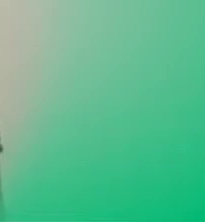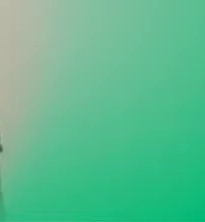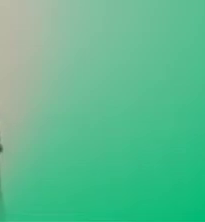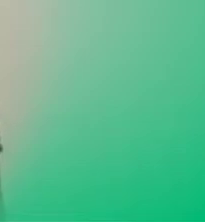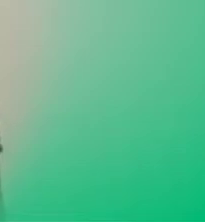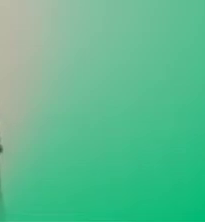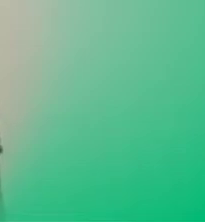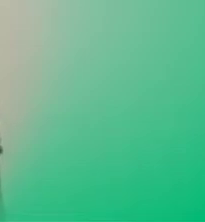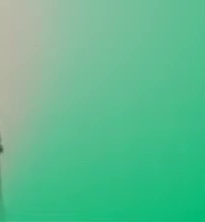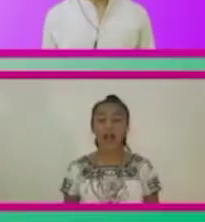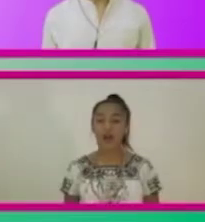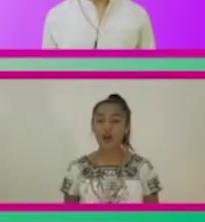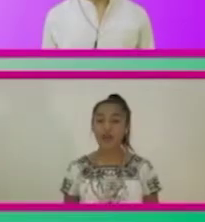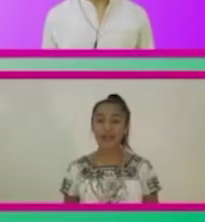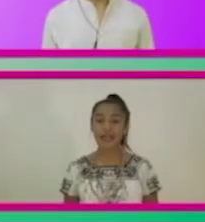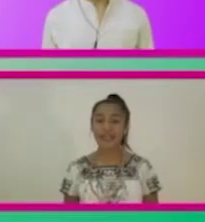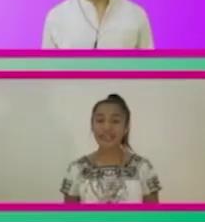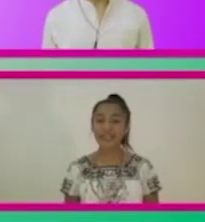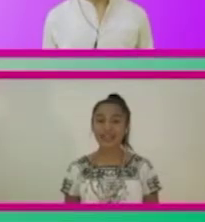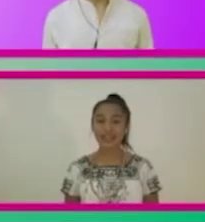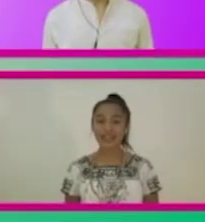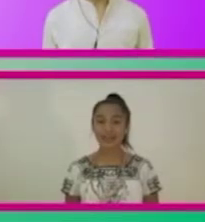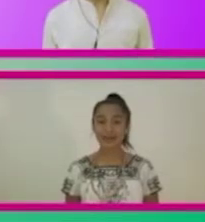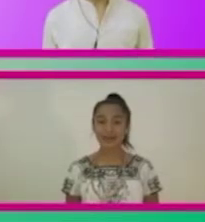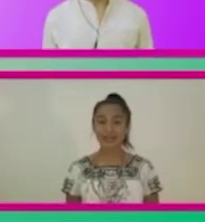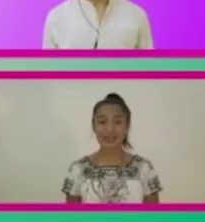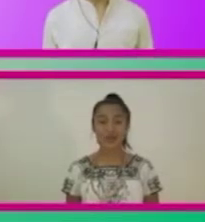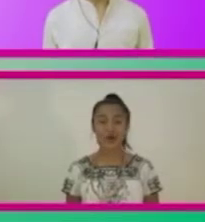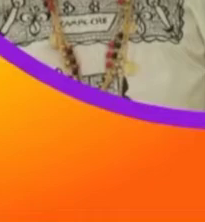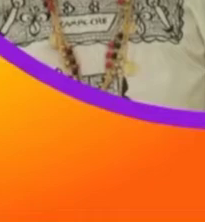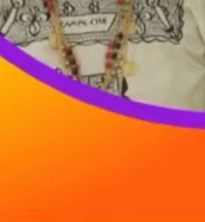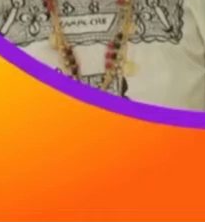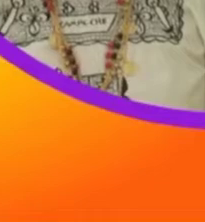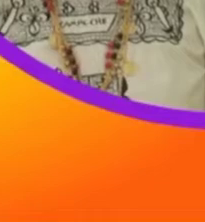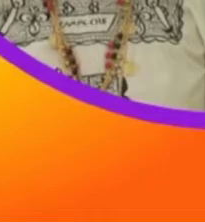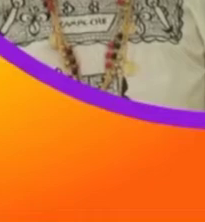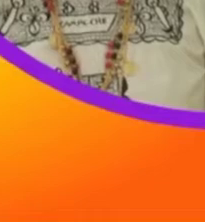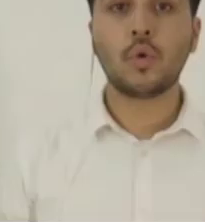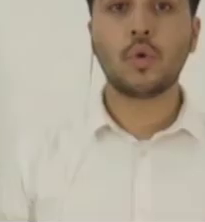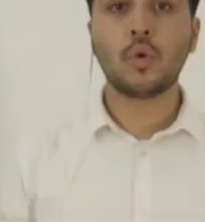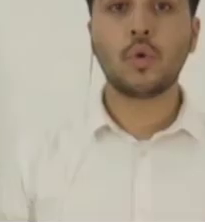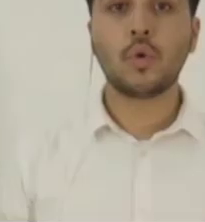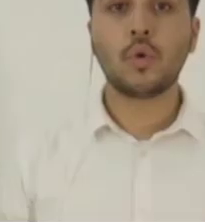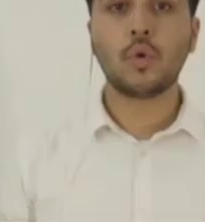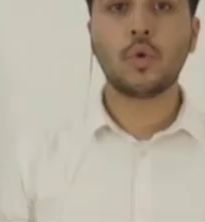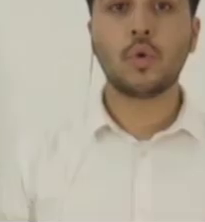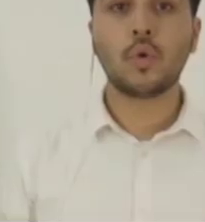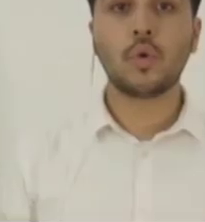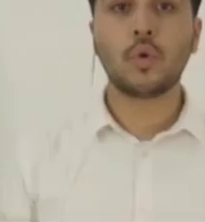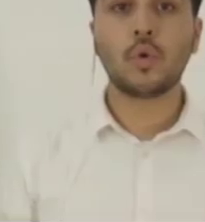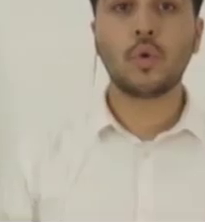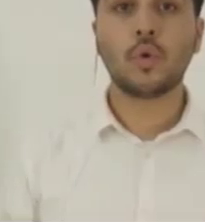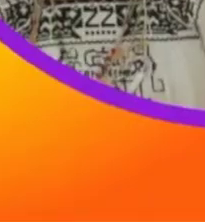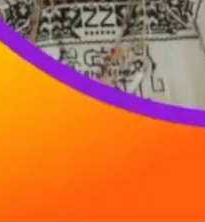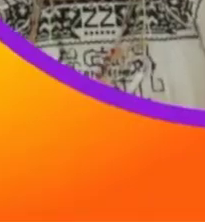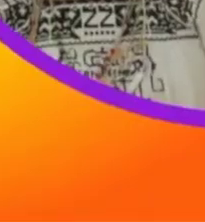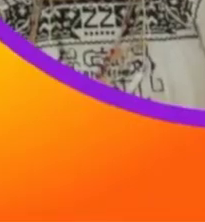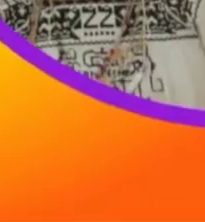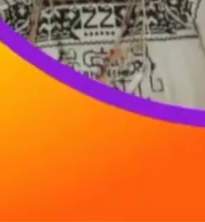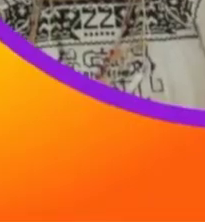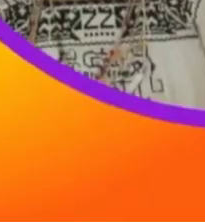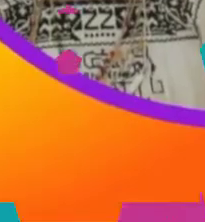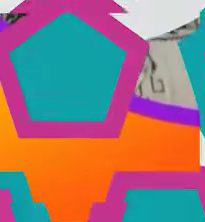muchísimas gracias. Muy bien, pues muchísimas gracias. Nos vemos la próxima. Si te es posible, consulta otros libros y comenta el tema